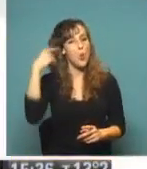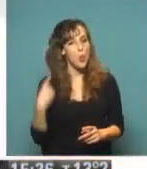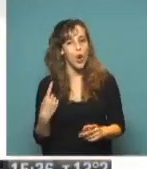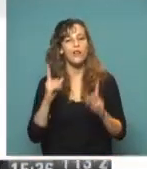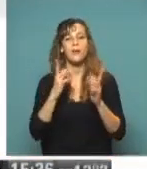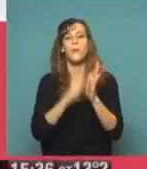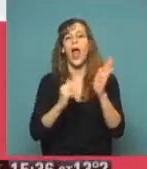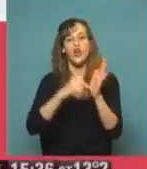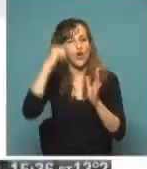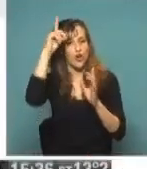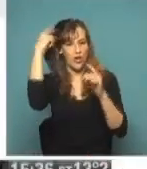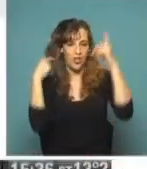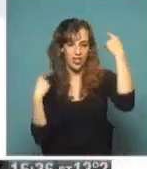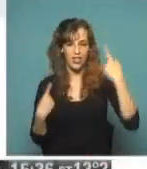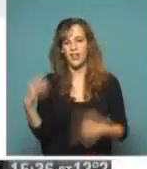yo.